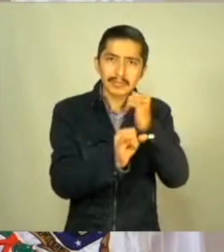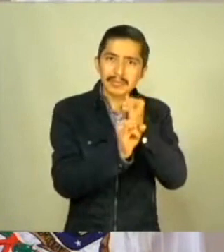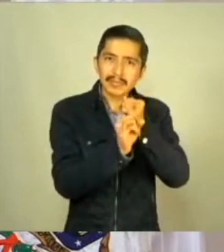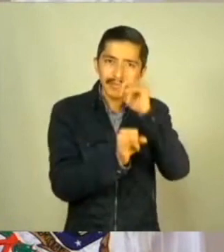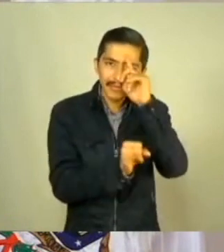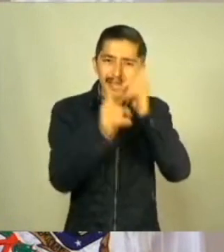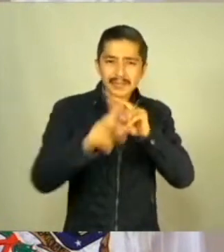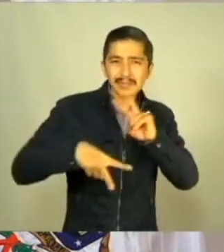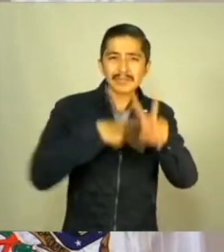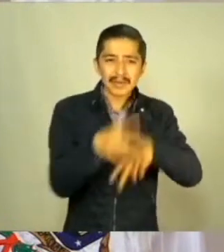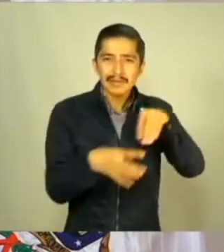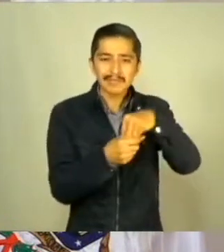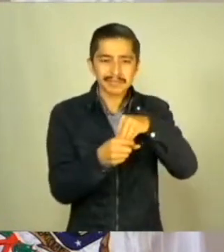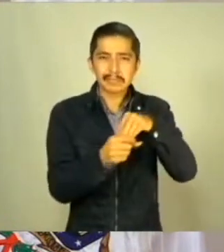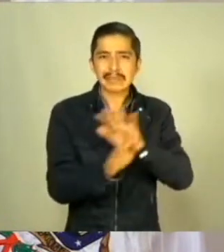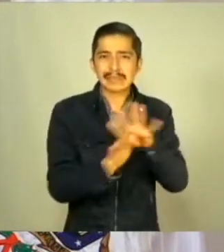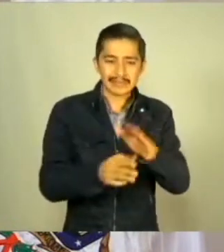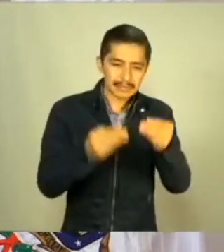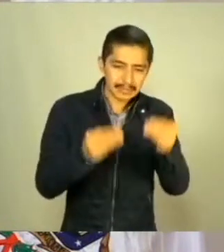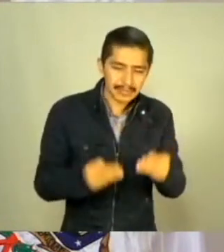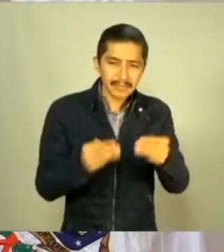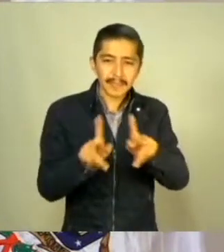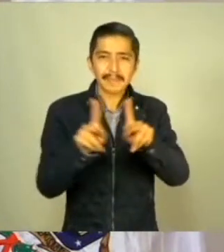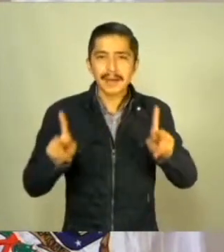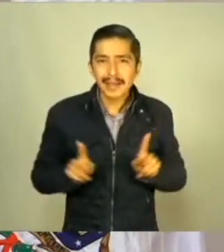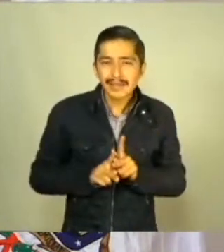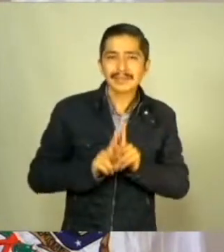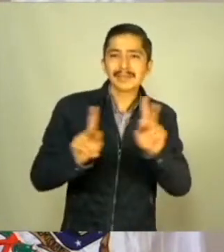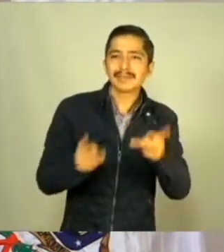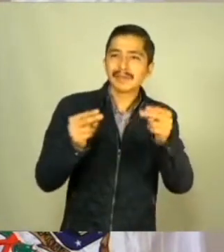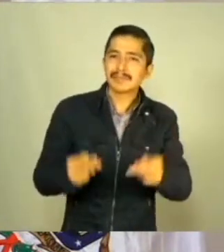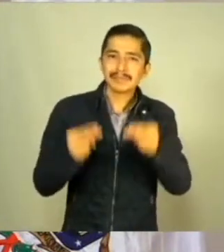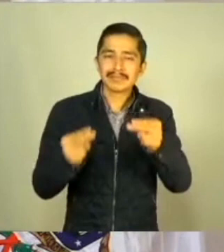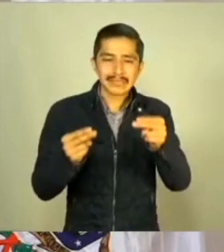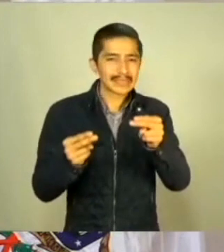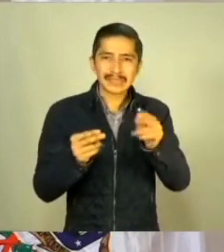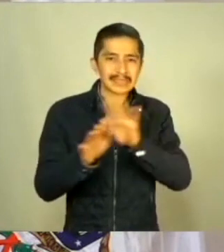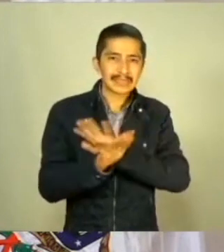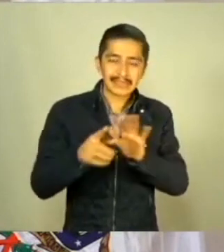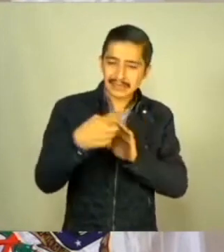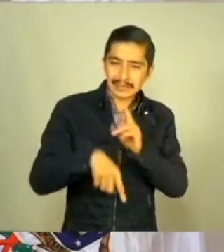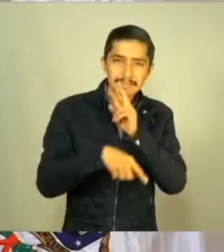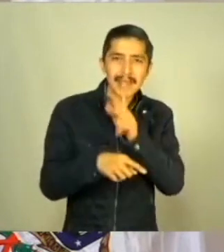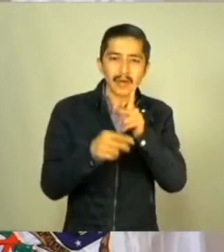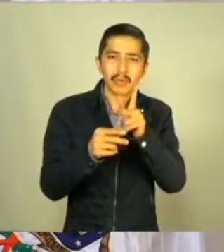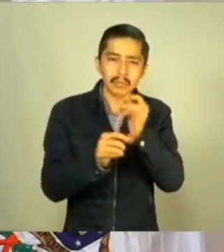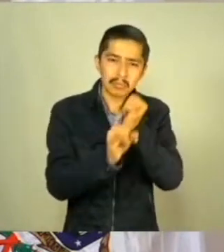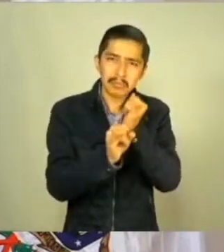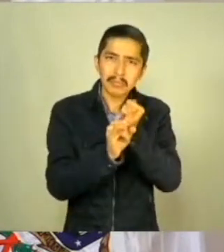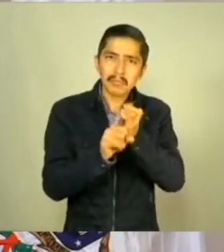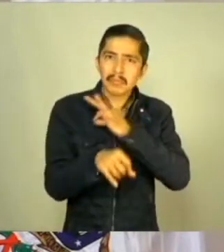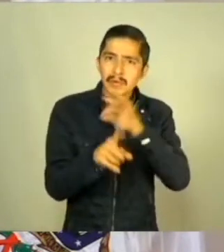saturación en los mercados en las plazas comerciales o en establecimientos en